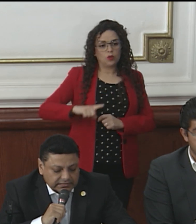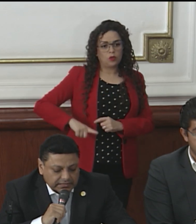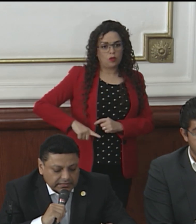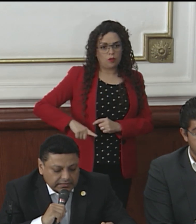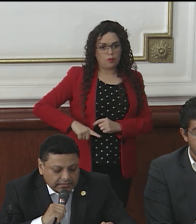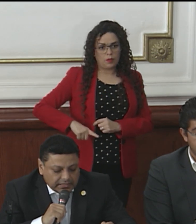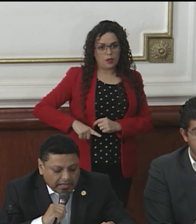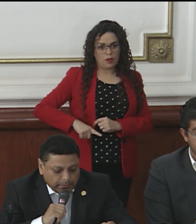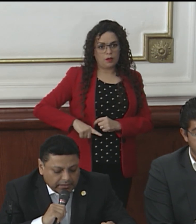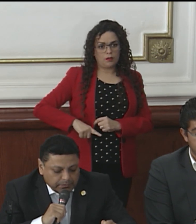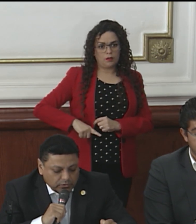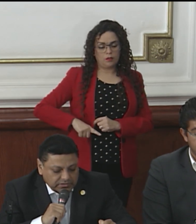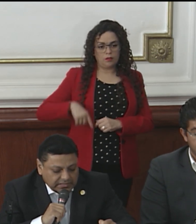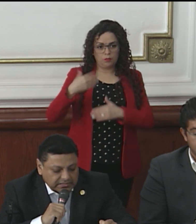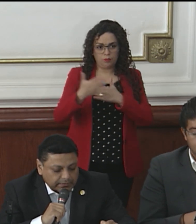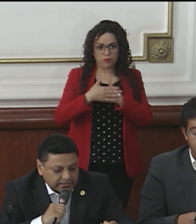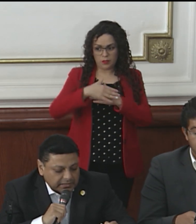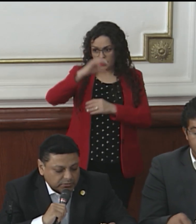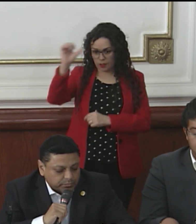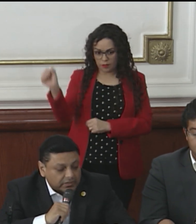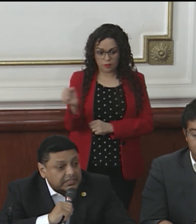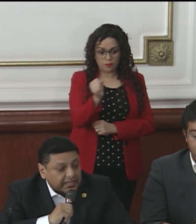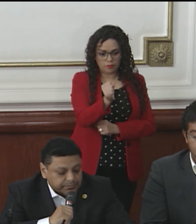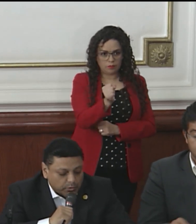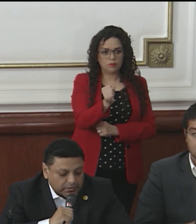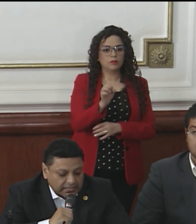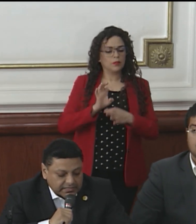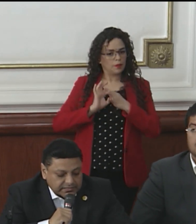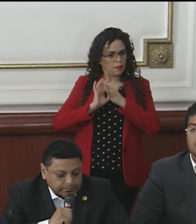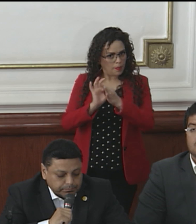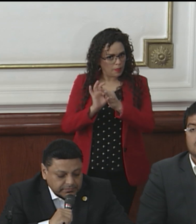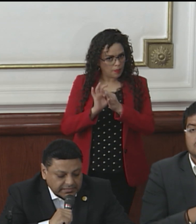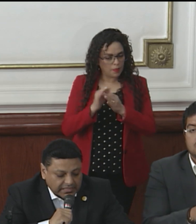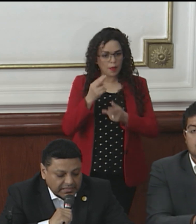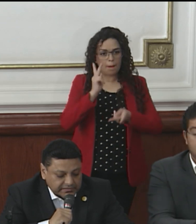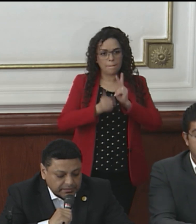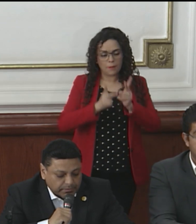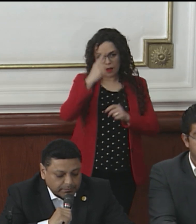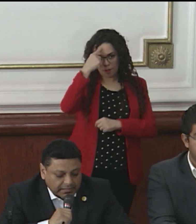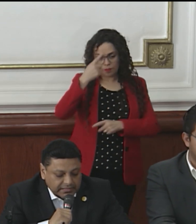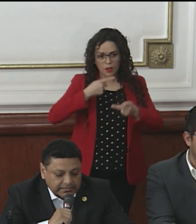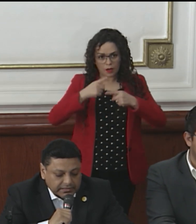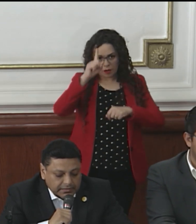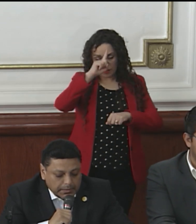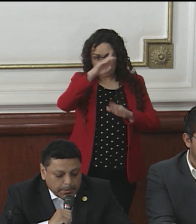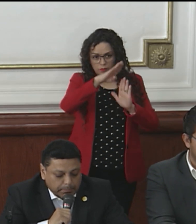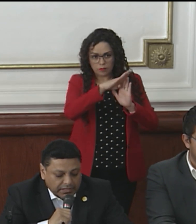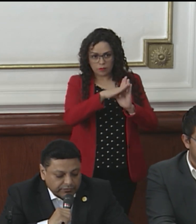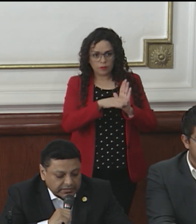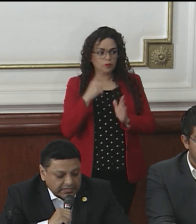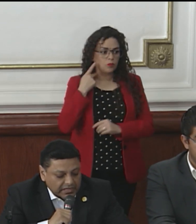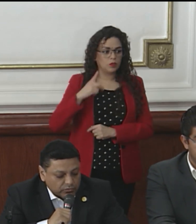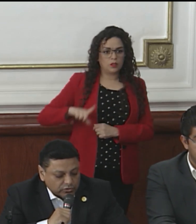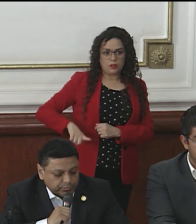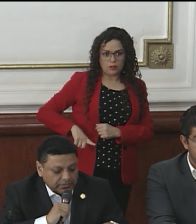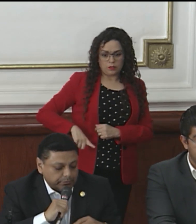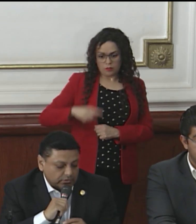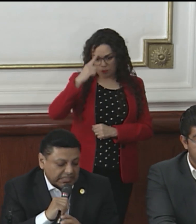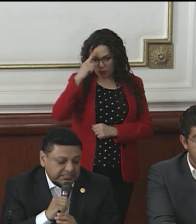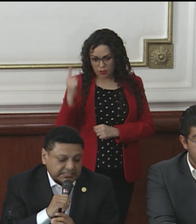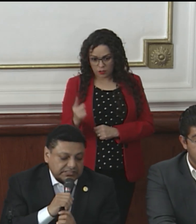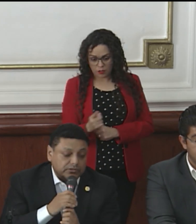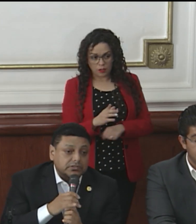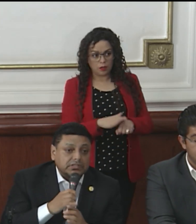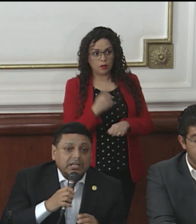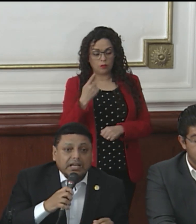entrante. Hablaremos y estableceremos políticas públicas de carácter permanente para enfrentar algunos